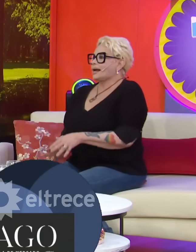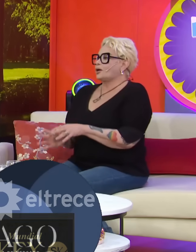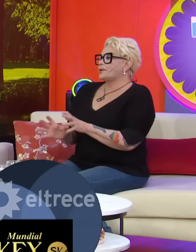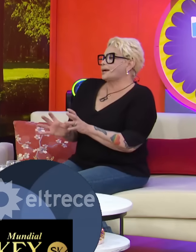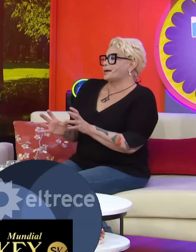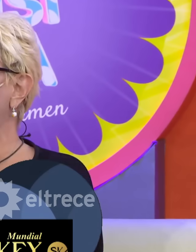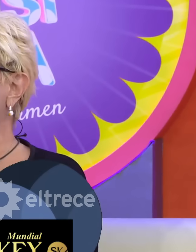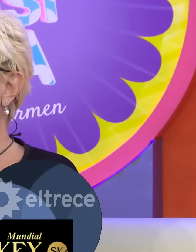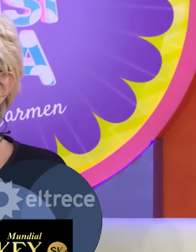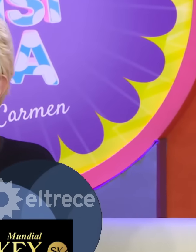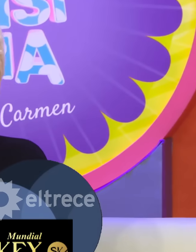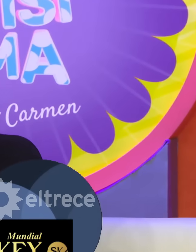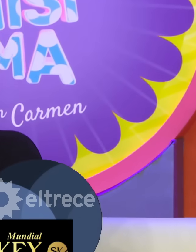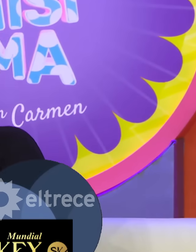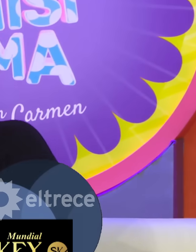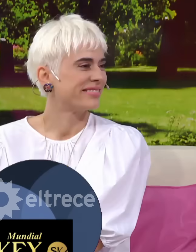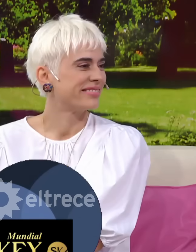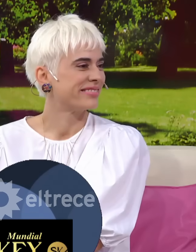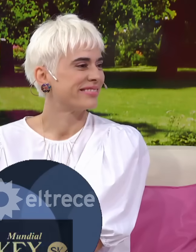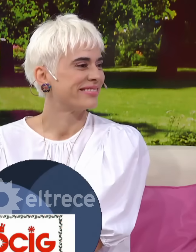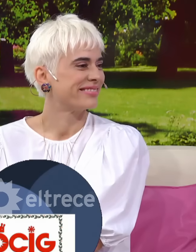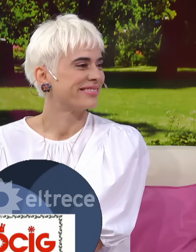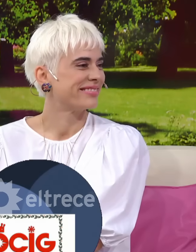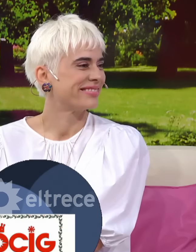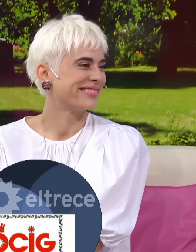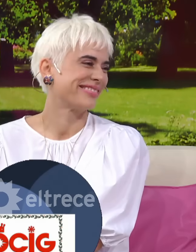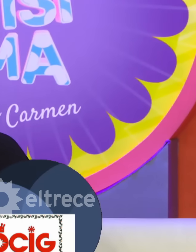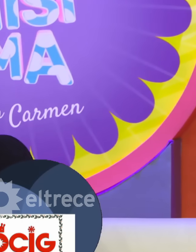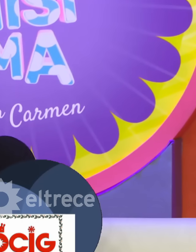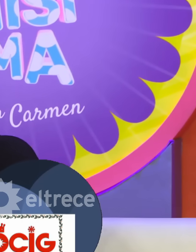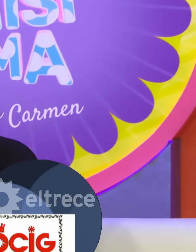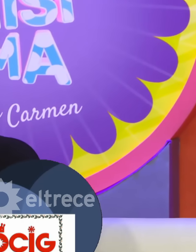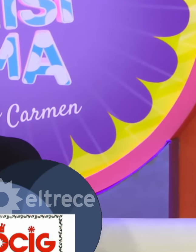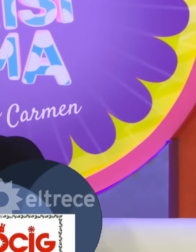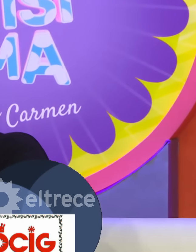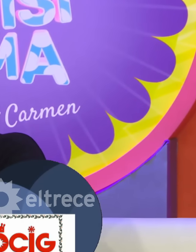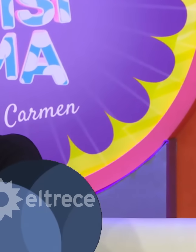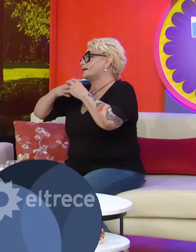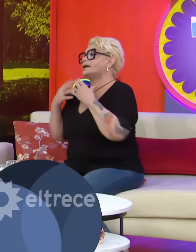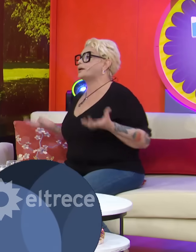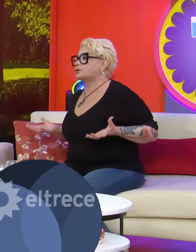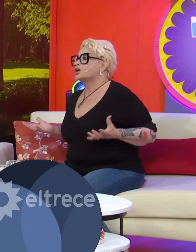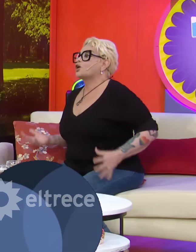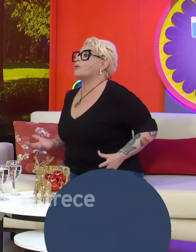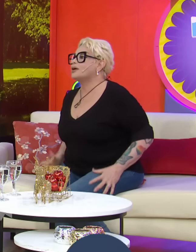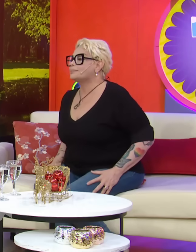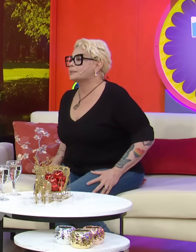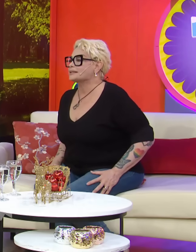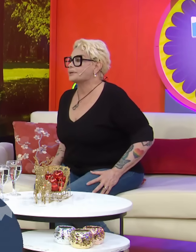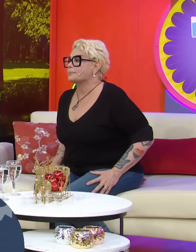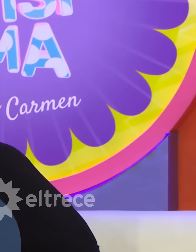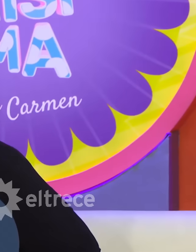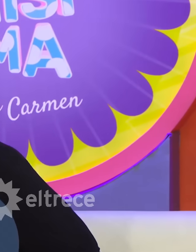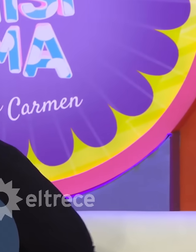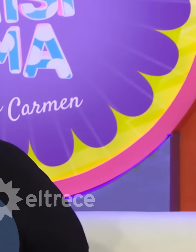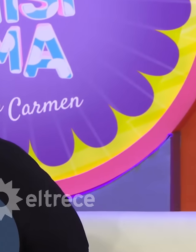Ella sabía que no. A la comedia que no es comedia, que es un drama, que no sé si sea drama. Ya la vendieron, pero yo quiero ir a verlos. Como voy a ir a Mar del Plata a ver